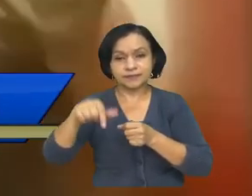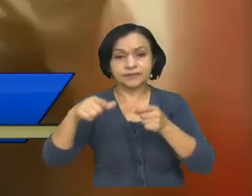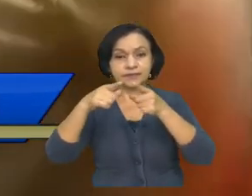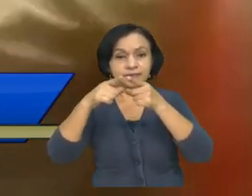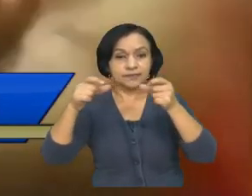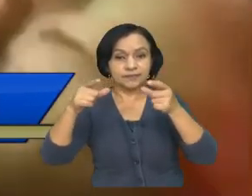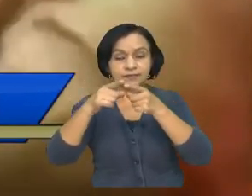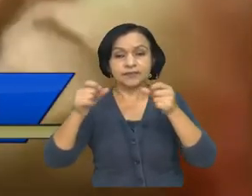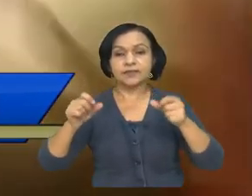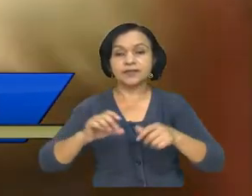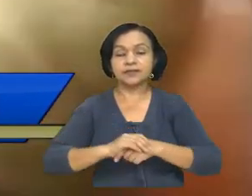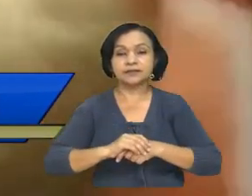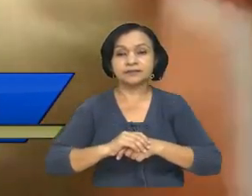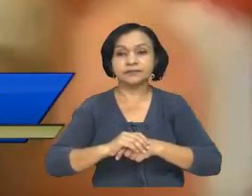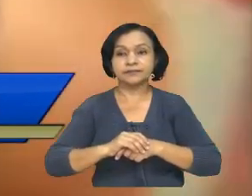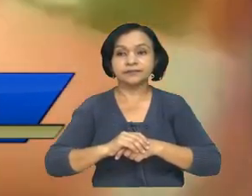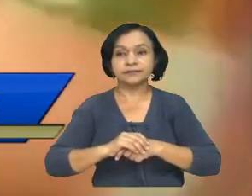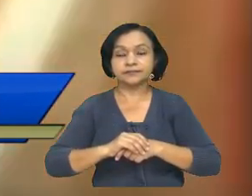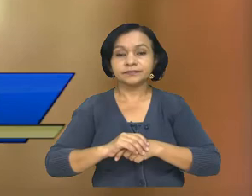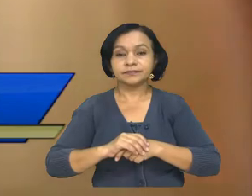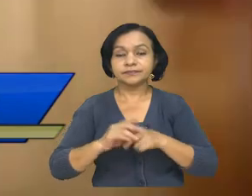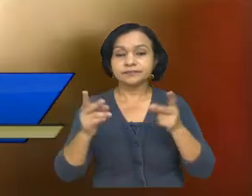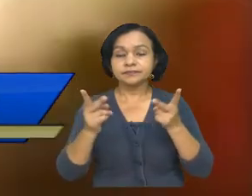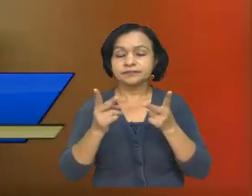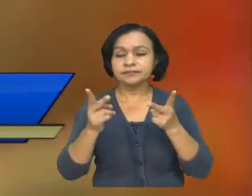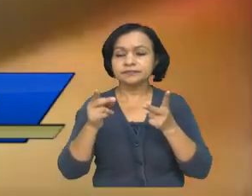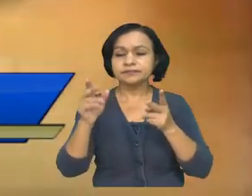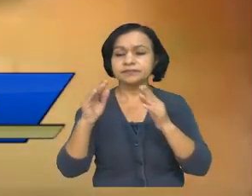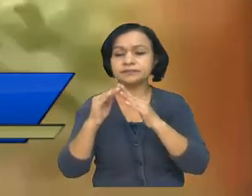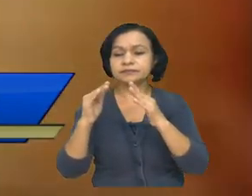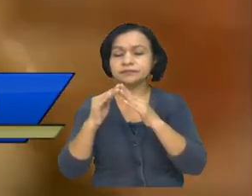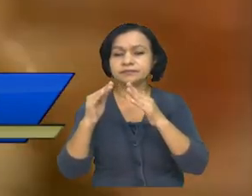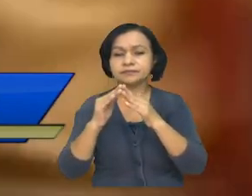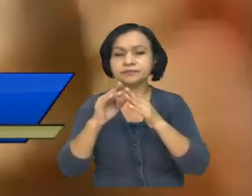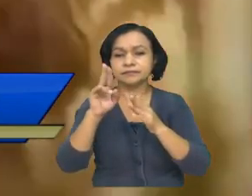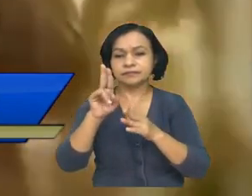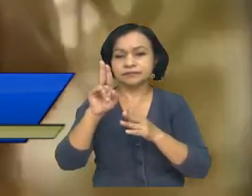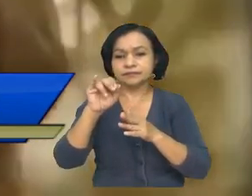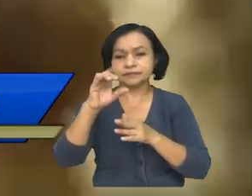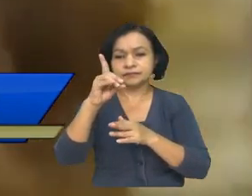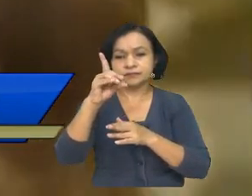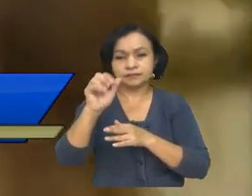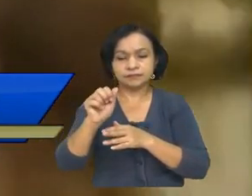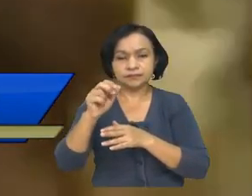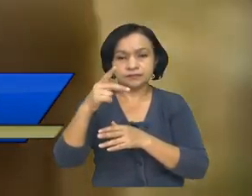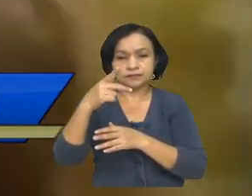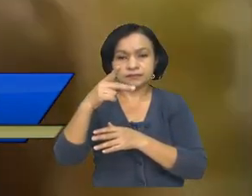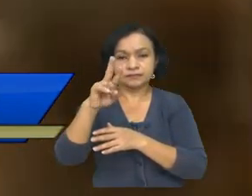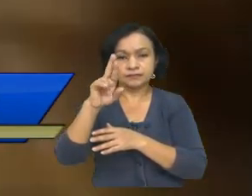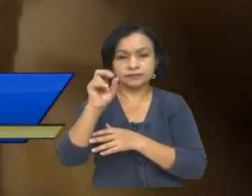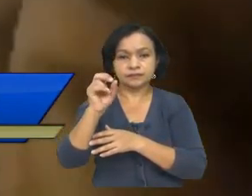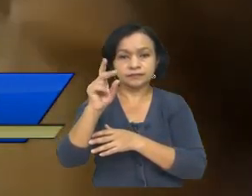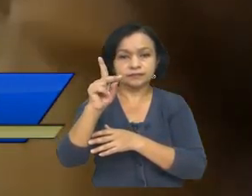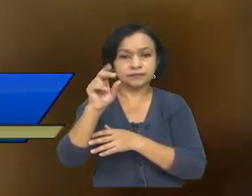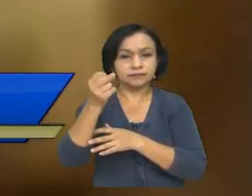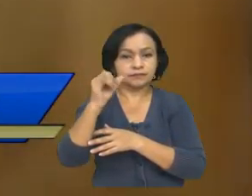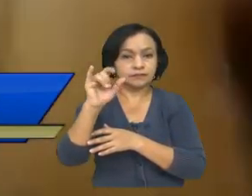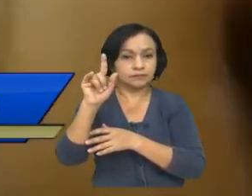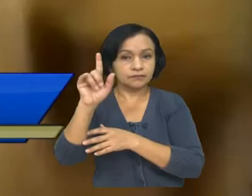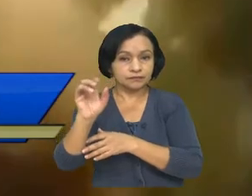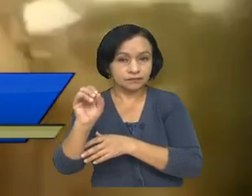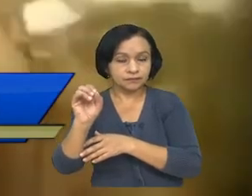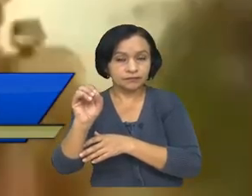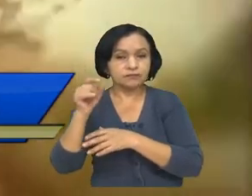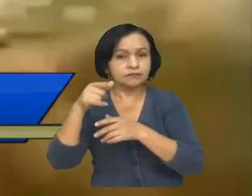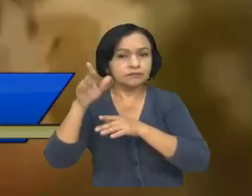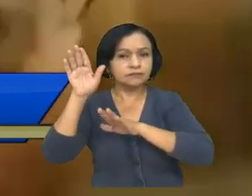Managua, sí. Ajá. Yo vivía en Unidad de Propósito. Y recuerdo que participé en la